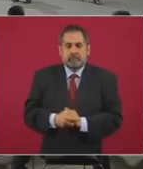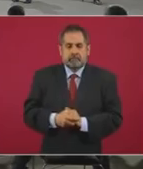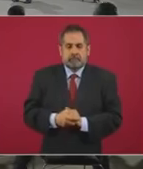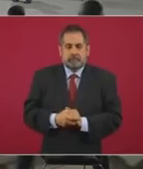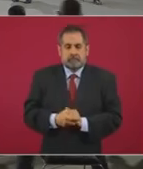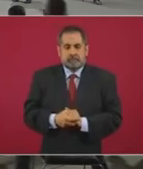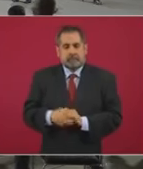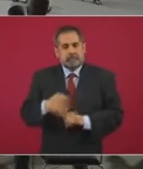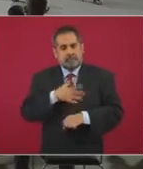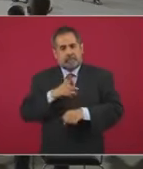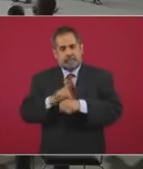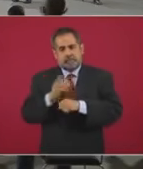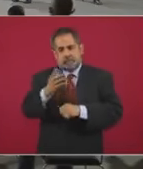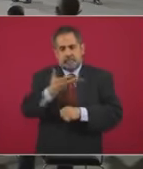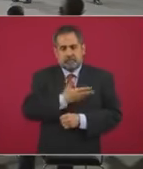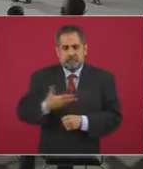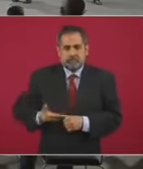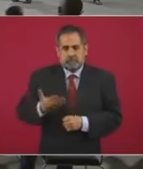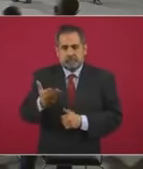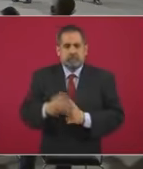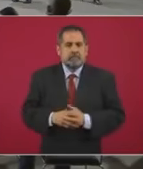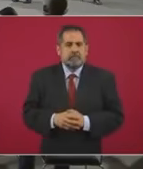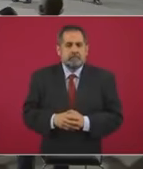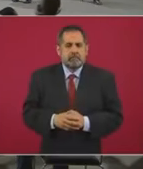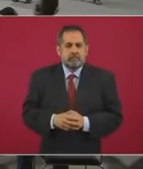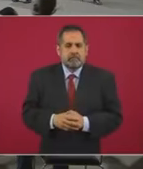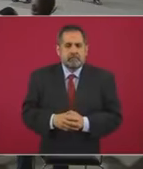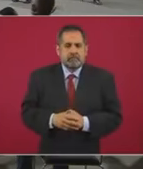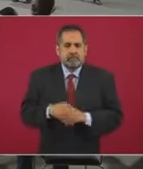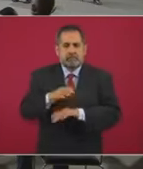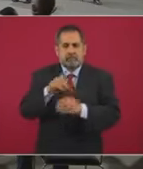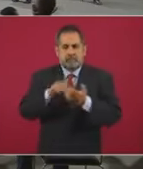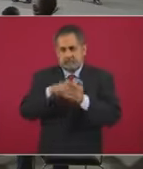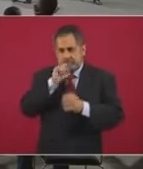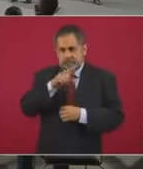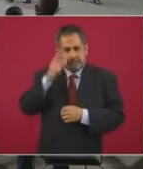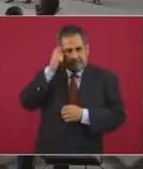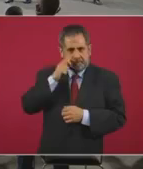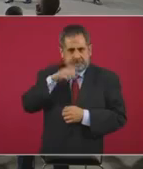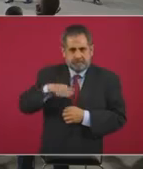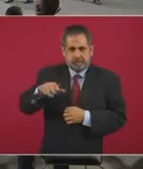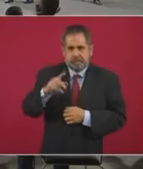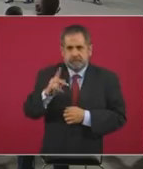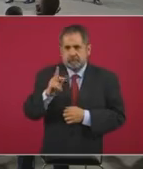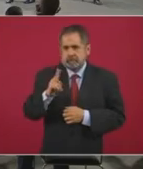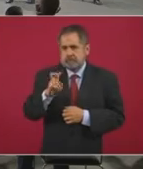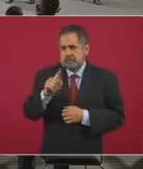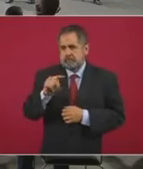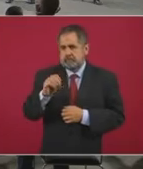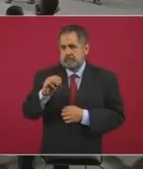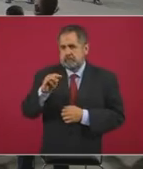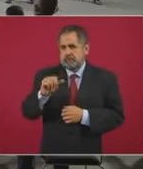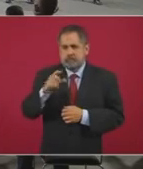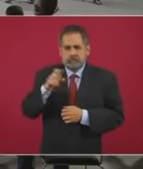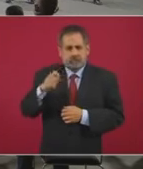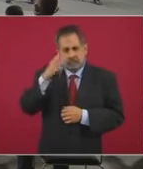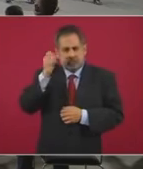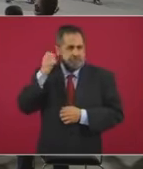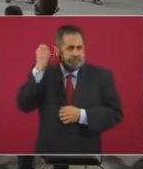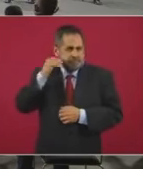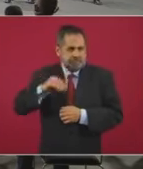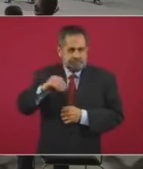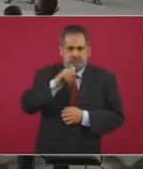Gracias. Buenos días, presidente. Tiene que ver también con Guerrero, Puerto Marqués. Usted en campaña y